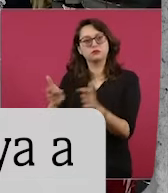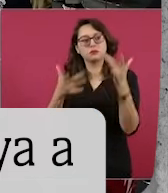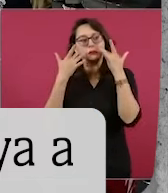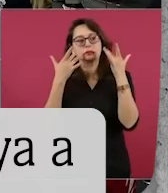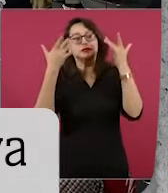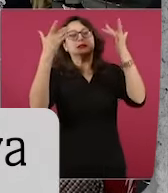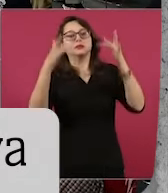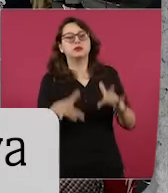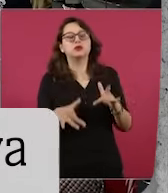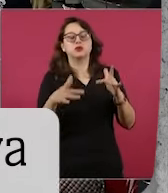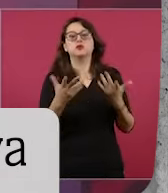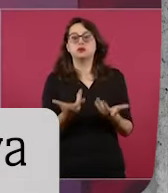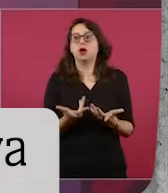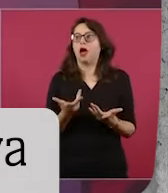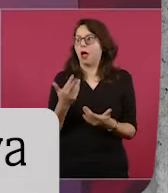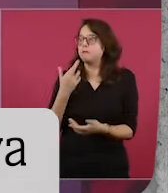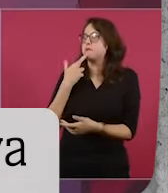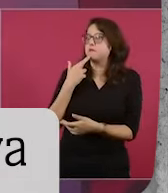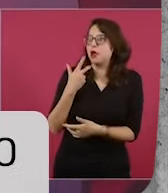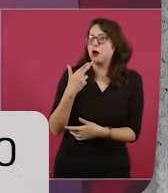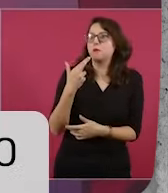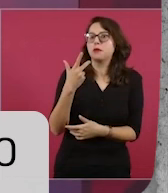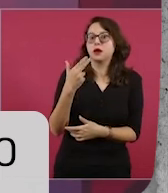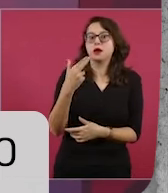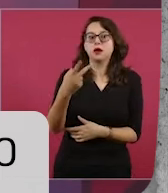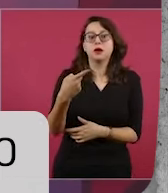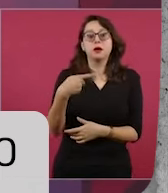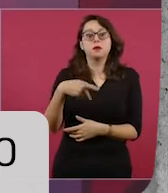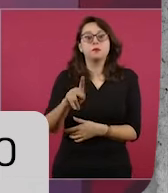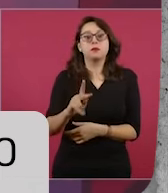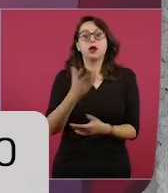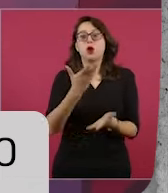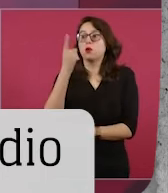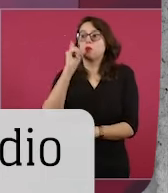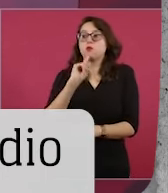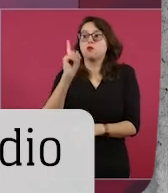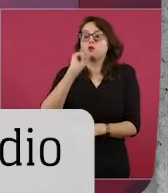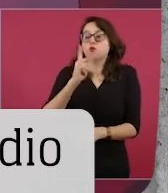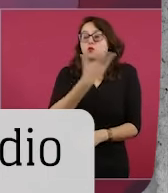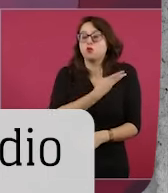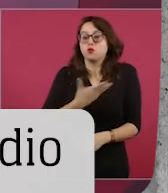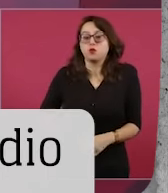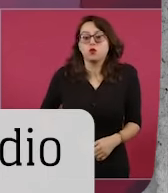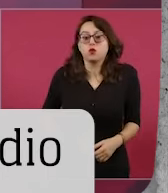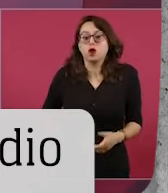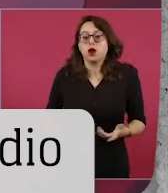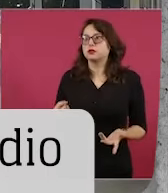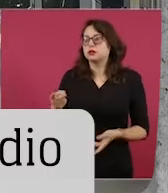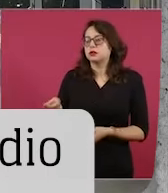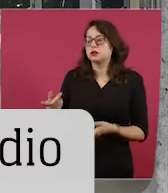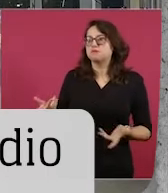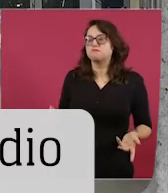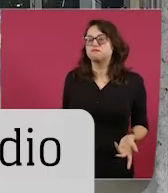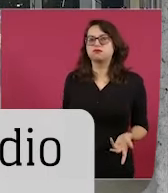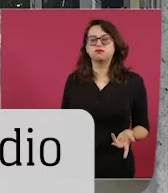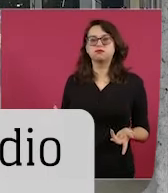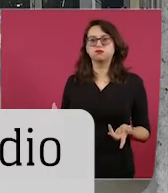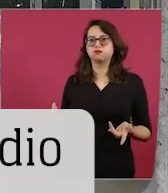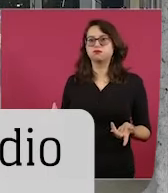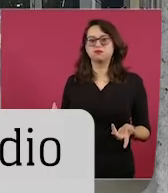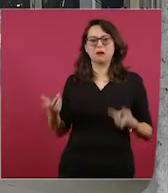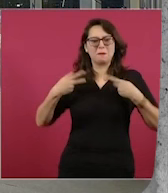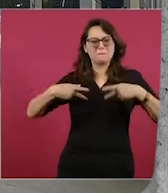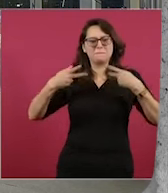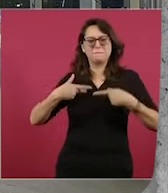ya a partir de que llegó la nueva presidenta, que no es un asunto personal, ¿sí? No, yo no tengo odio